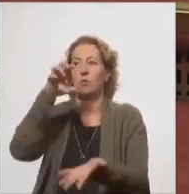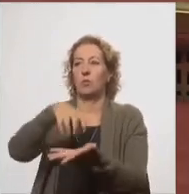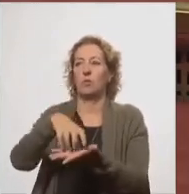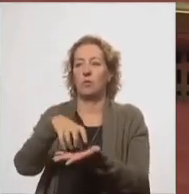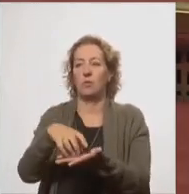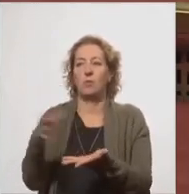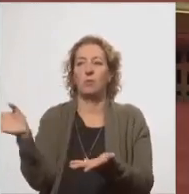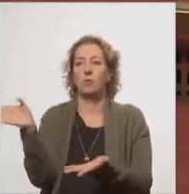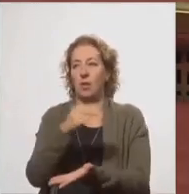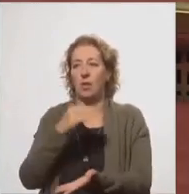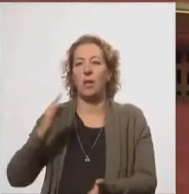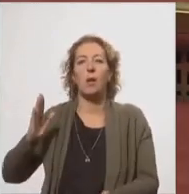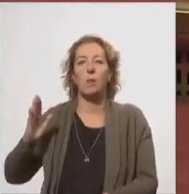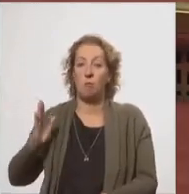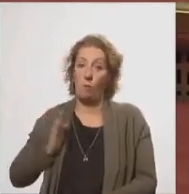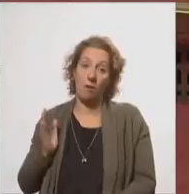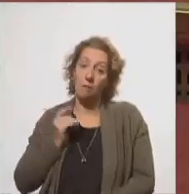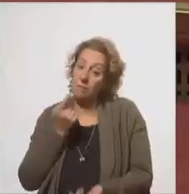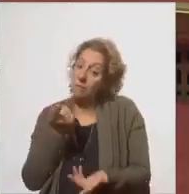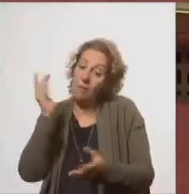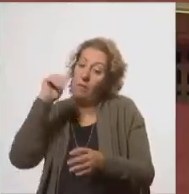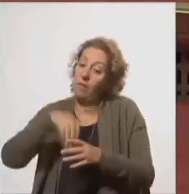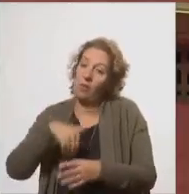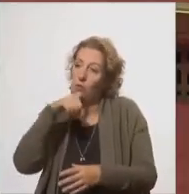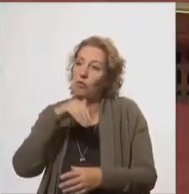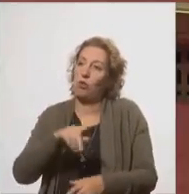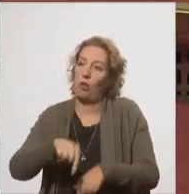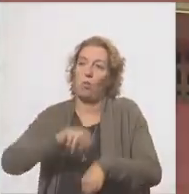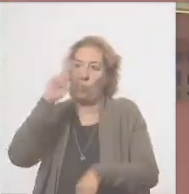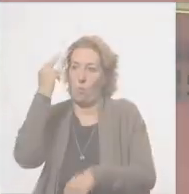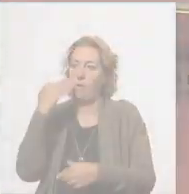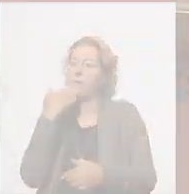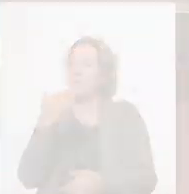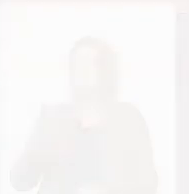porque son parte de la historia de este país. Gracias, señora presidenta.